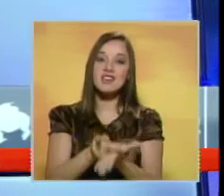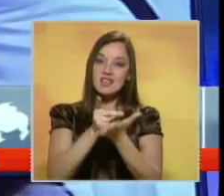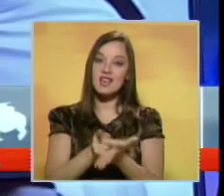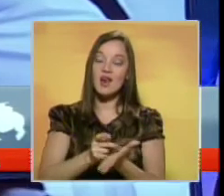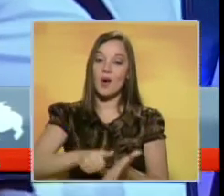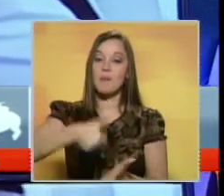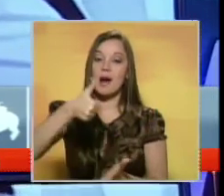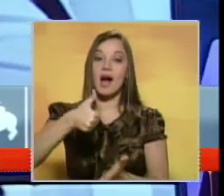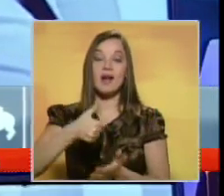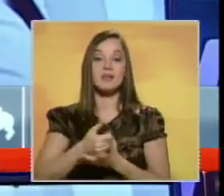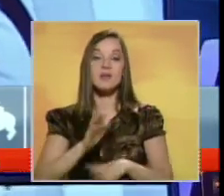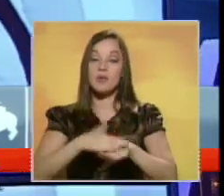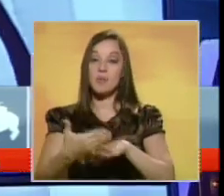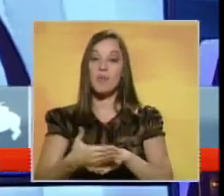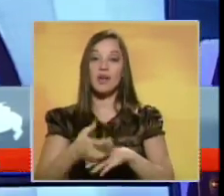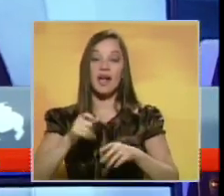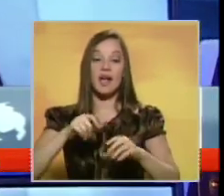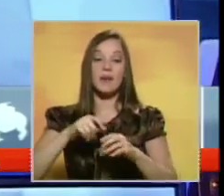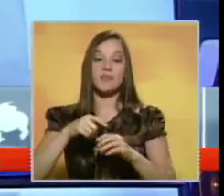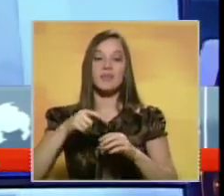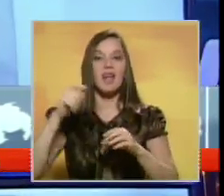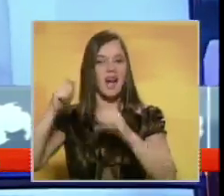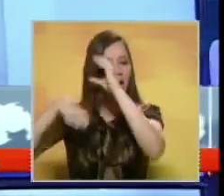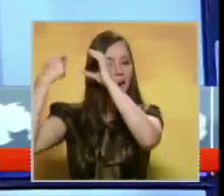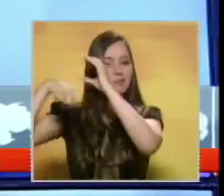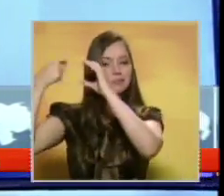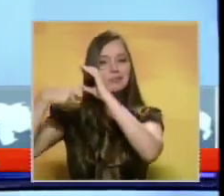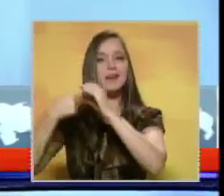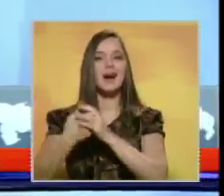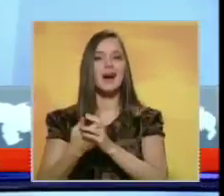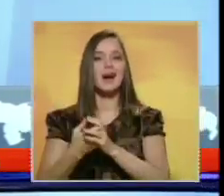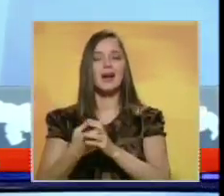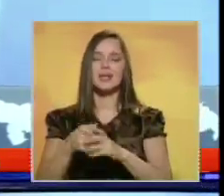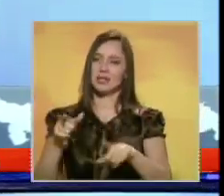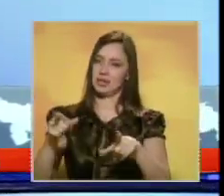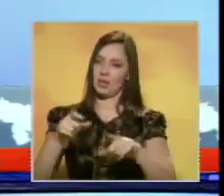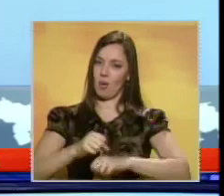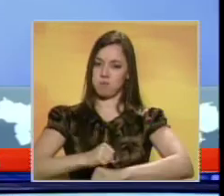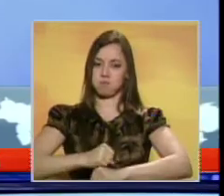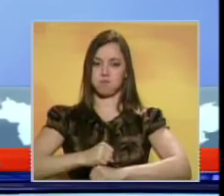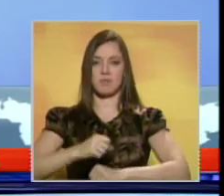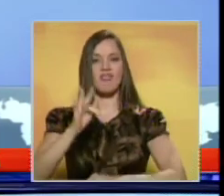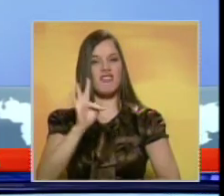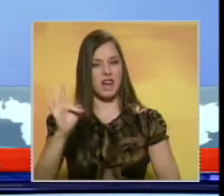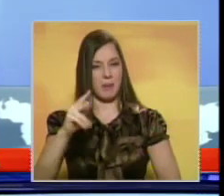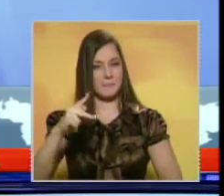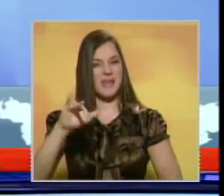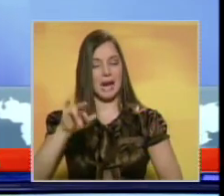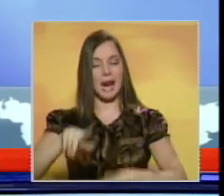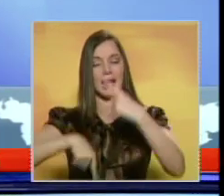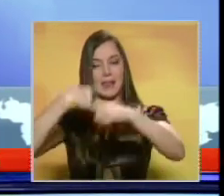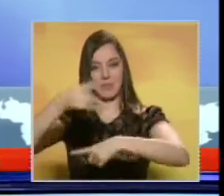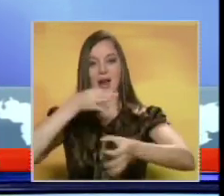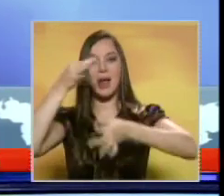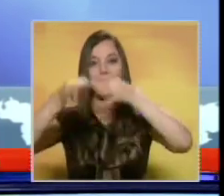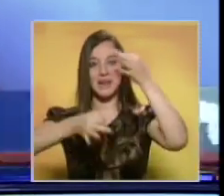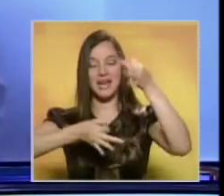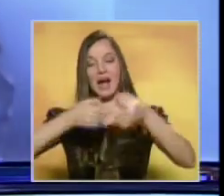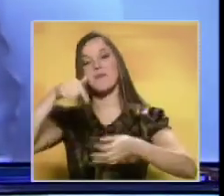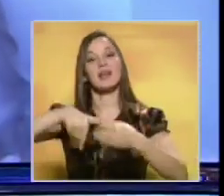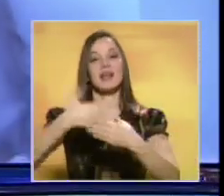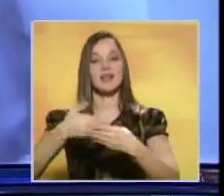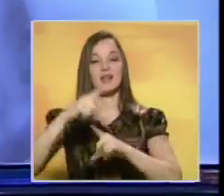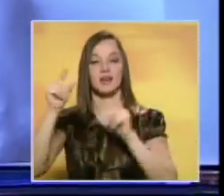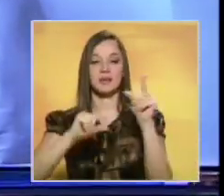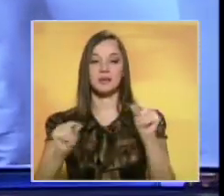por su rol de Felipe Pirela, y Pirela era tan gordito. Los detalles en minutos con Federica